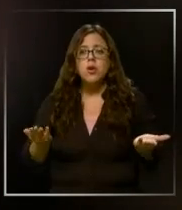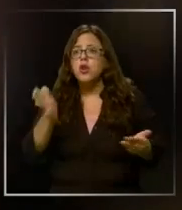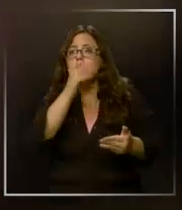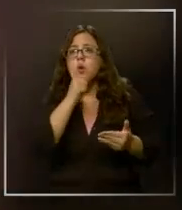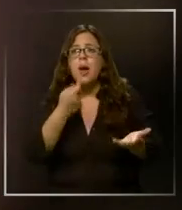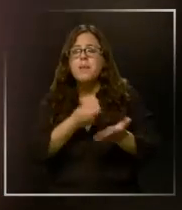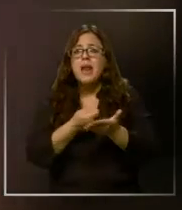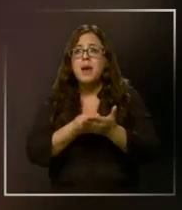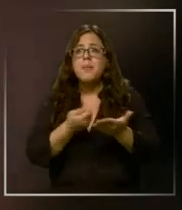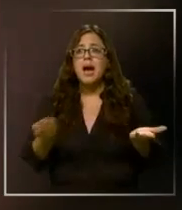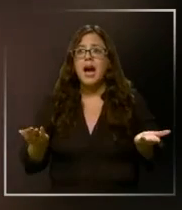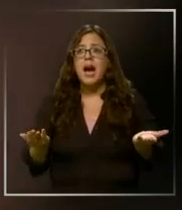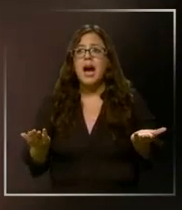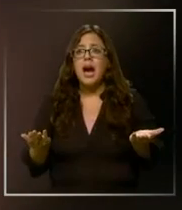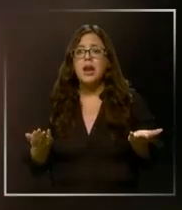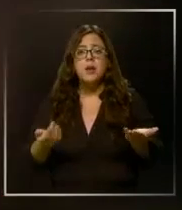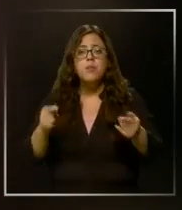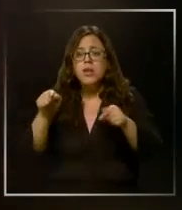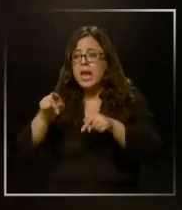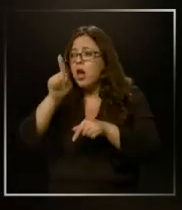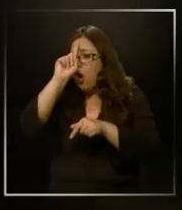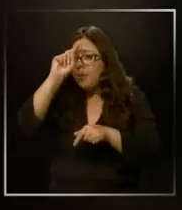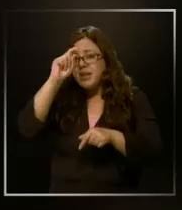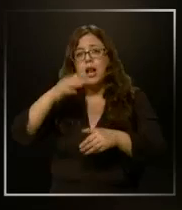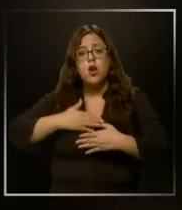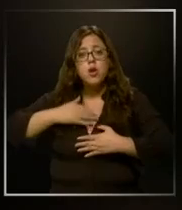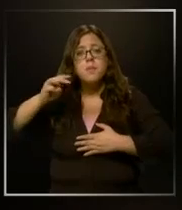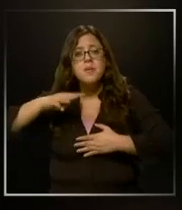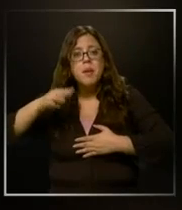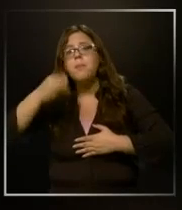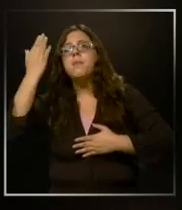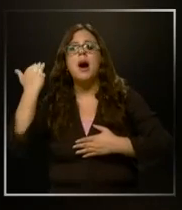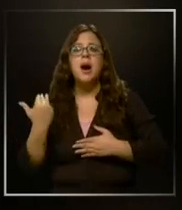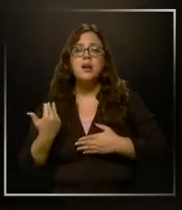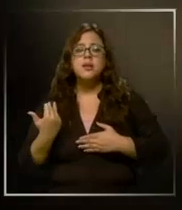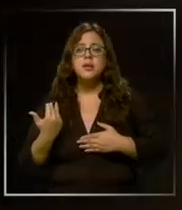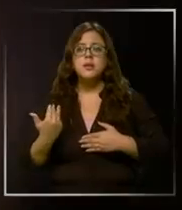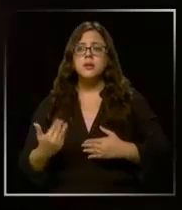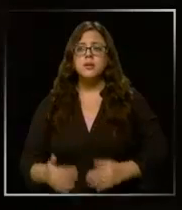No tengo efectivo para pagar porque estábamos en el hospital con mi mamá.